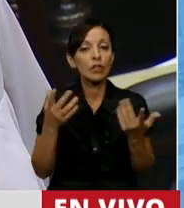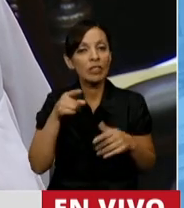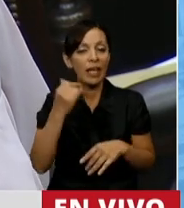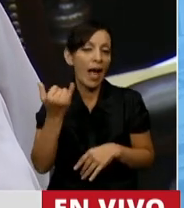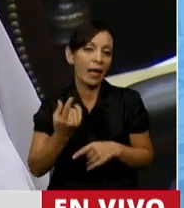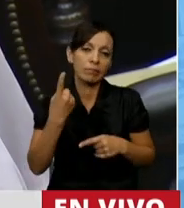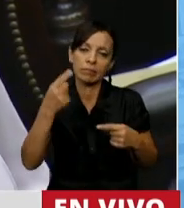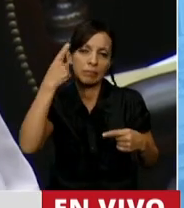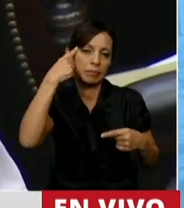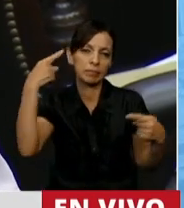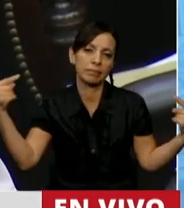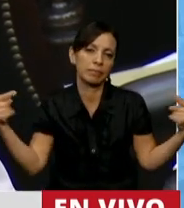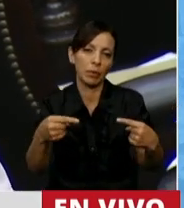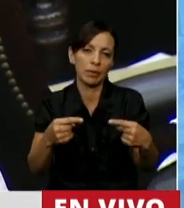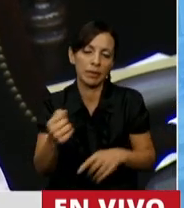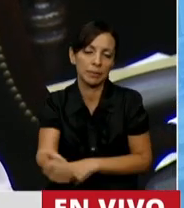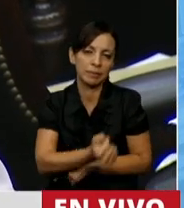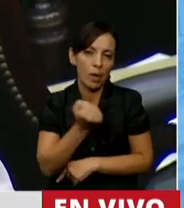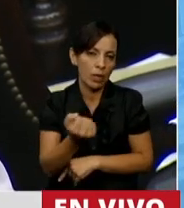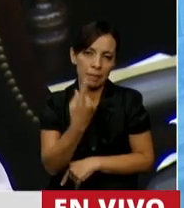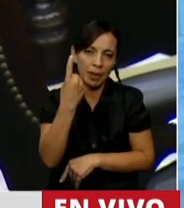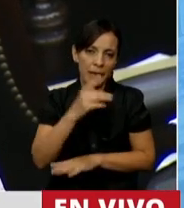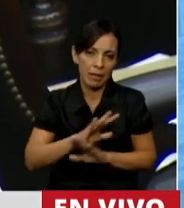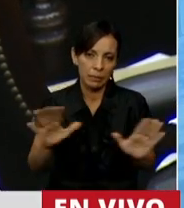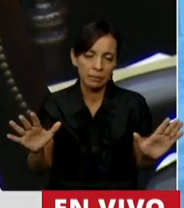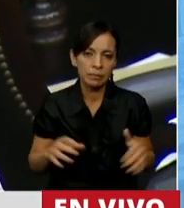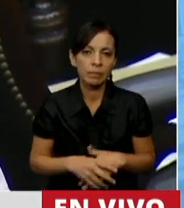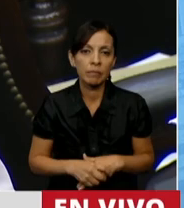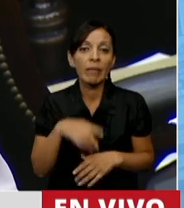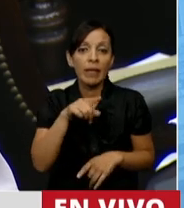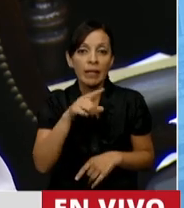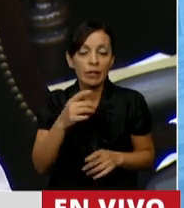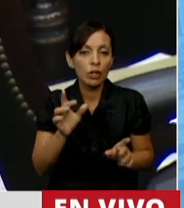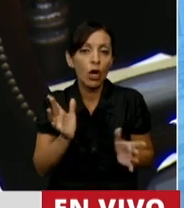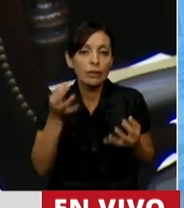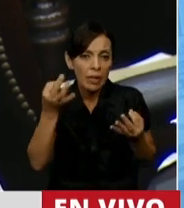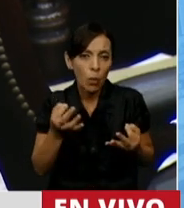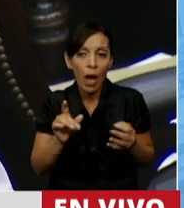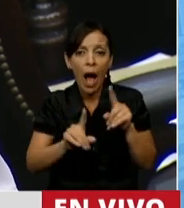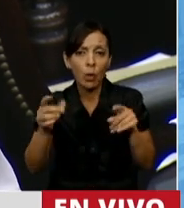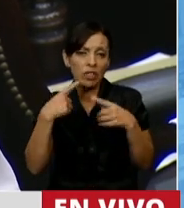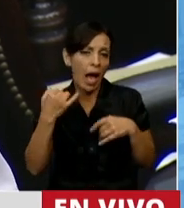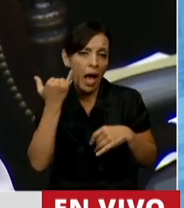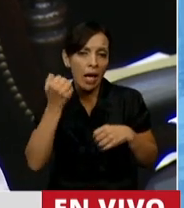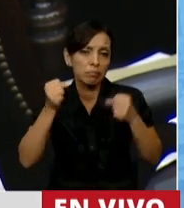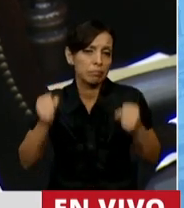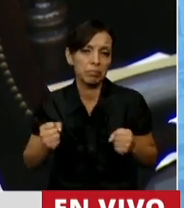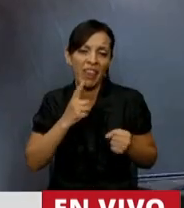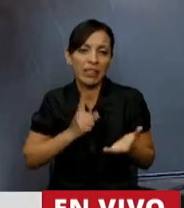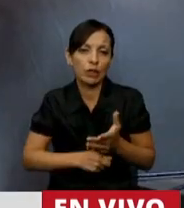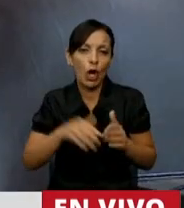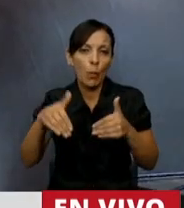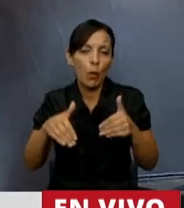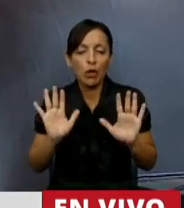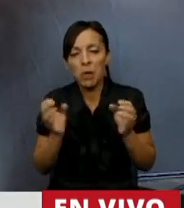incoherencia importante, interesante de señalar, y que obviamente no va a hacer reflexionar a quienes ya tienen decidido su voto por distintas